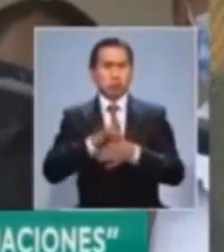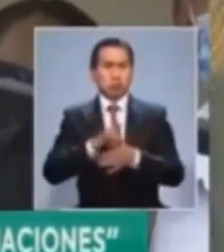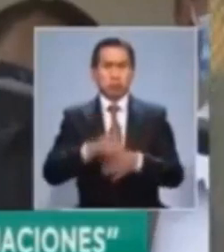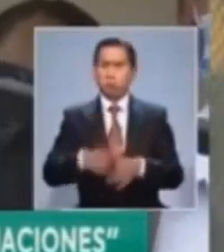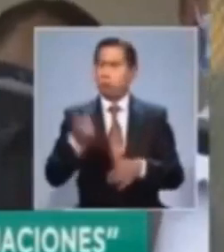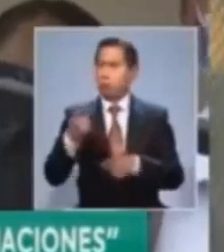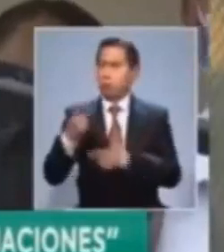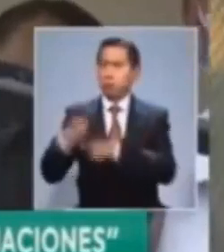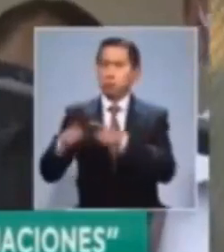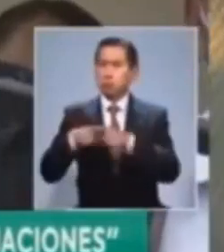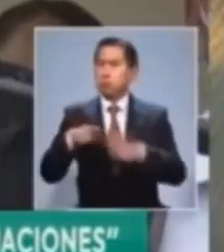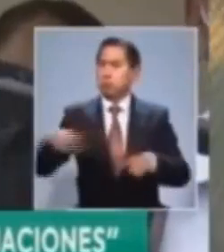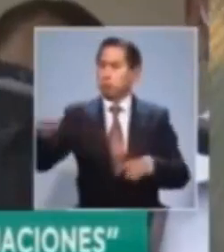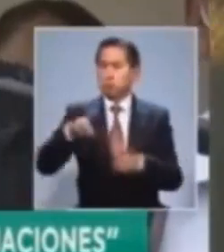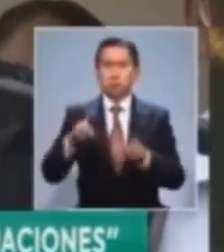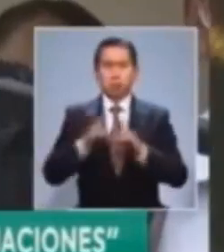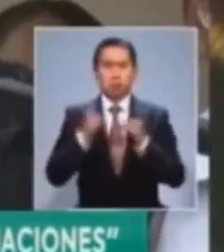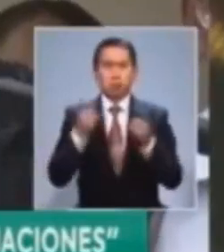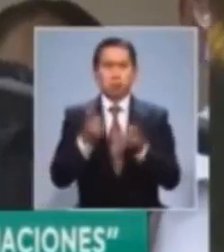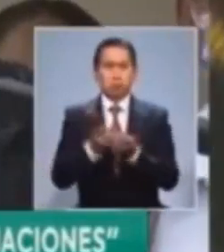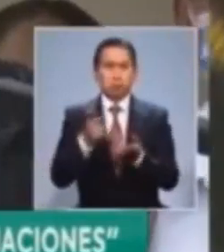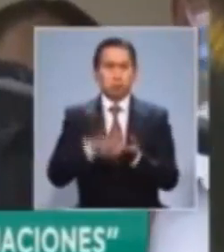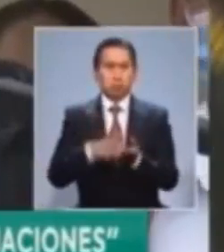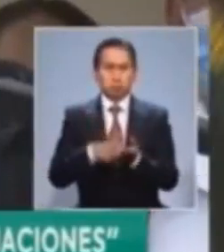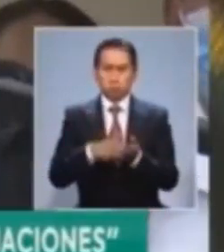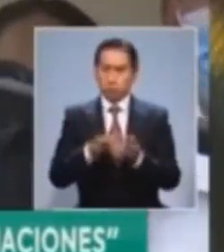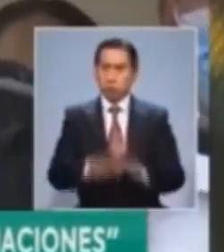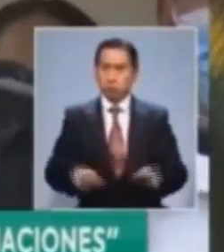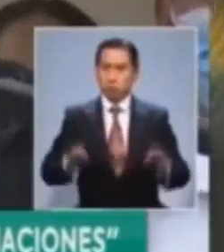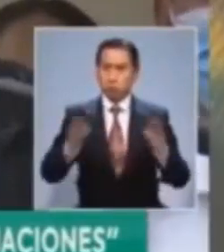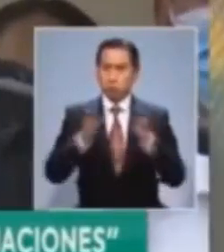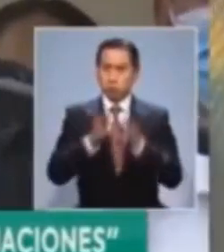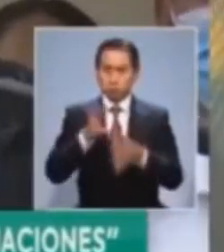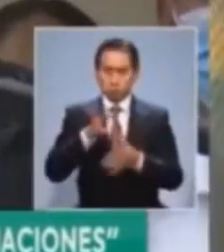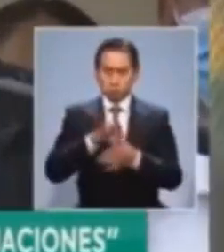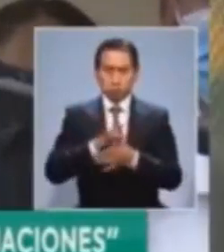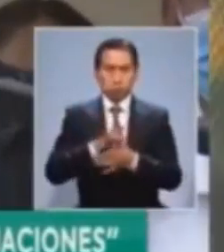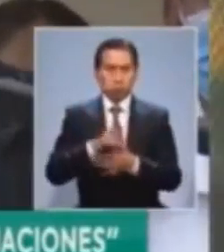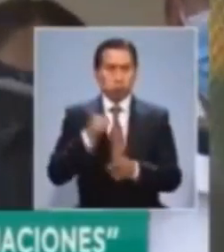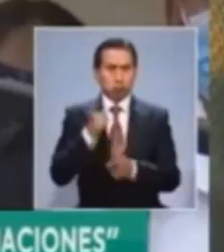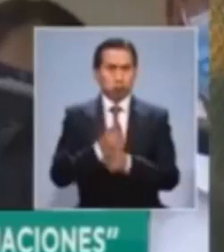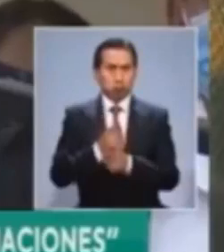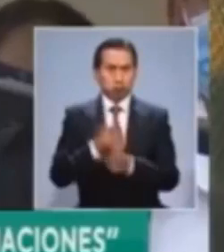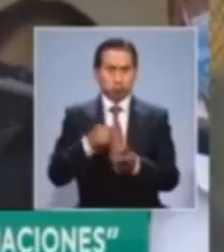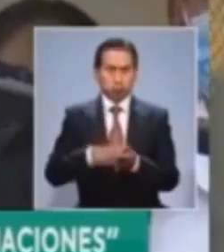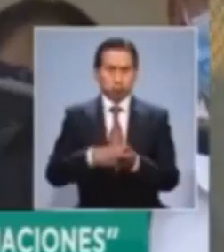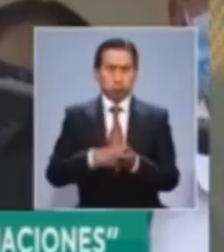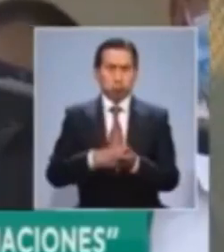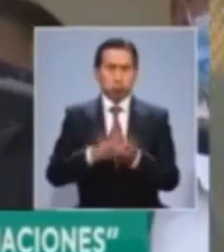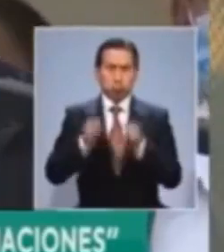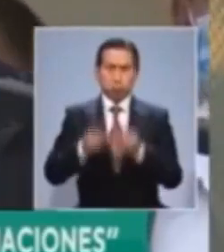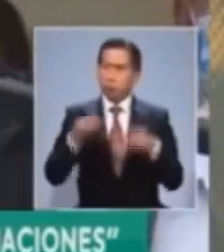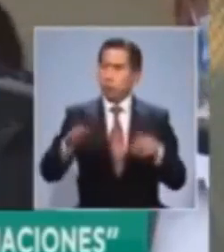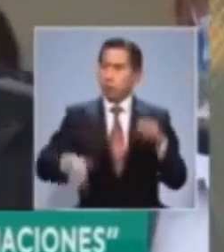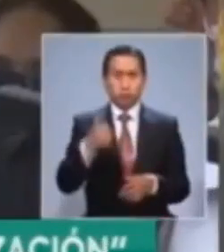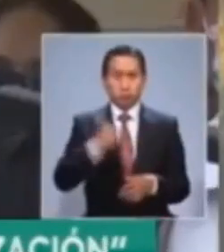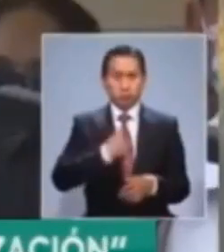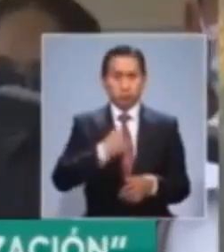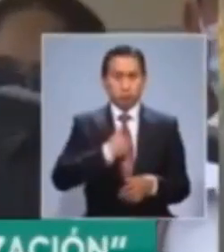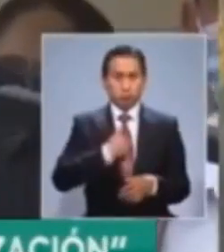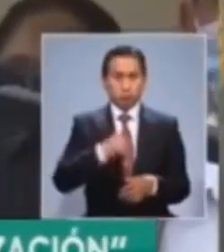otros departamentos, de este tan importante producto que va a ser exportado.